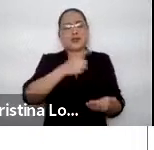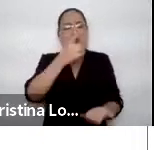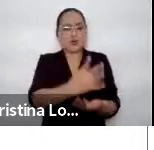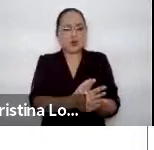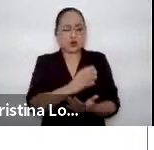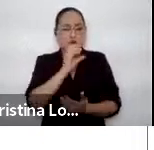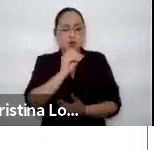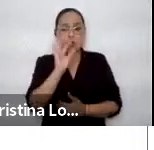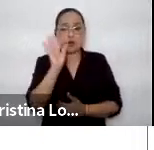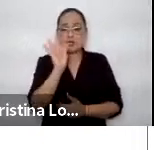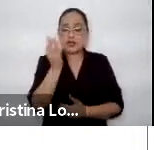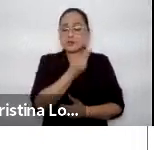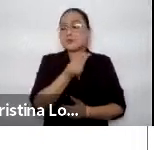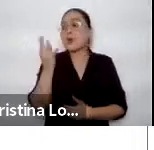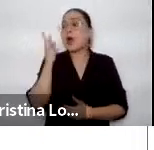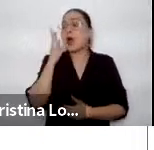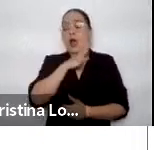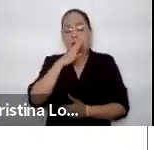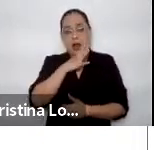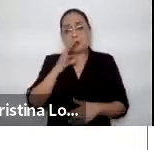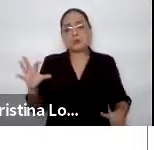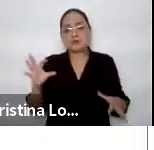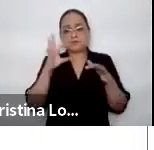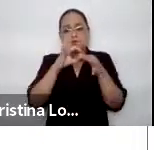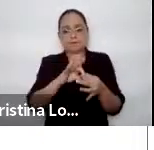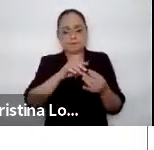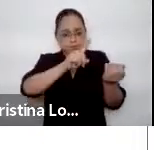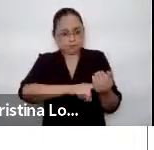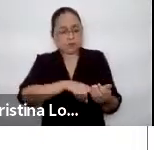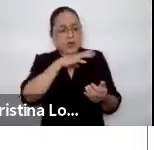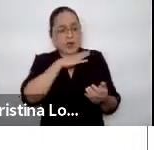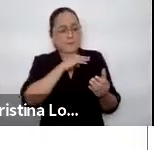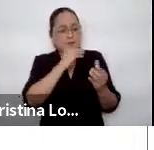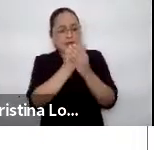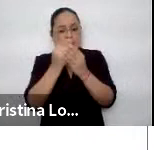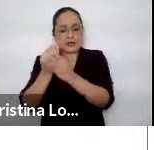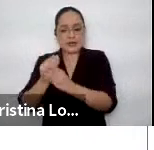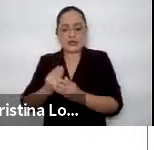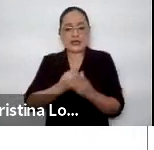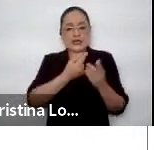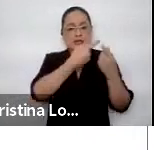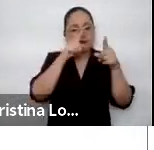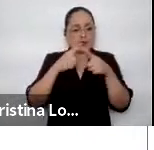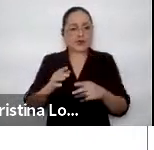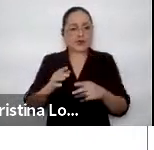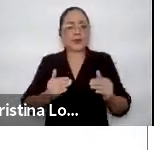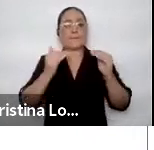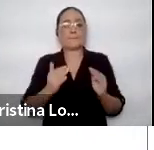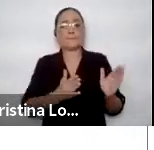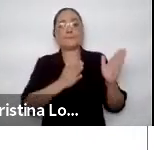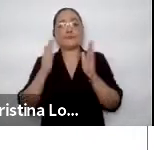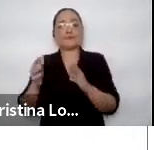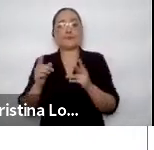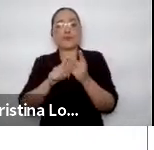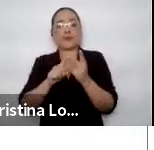tengan varios, a veces están subespecializados. Luego viene la especialización del